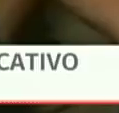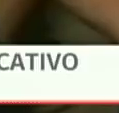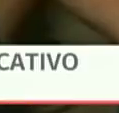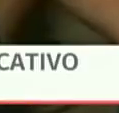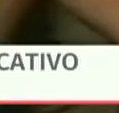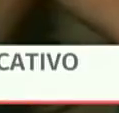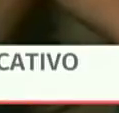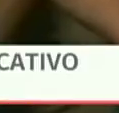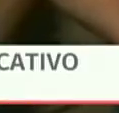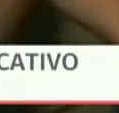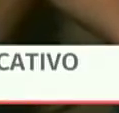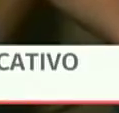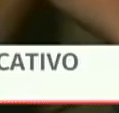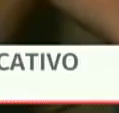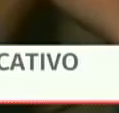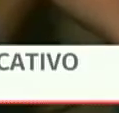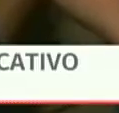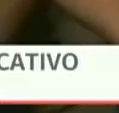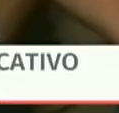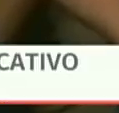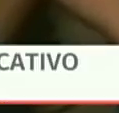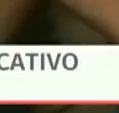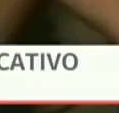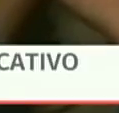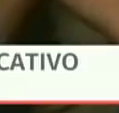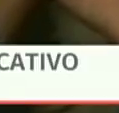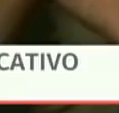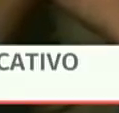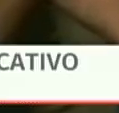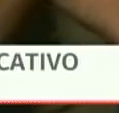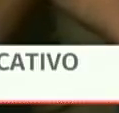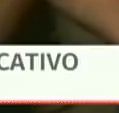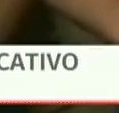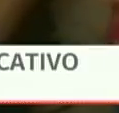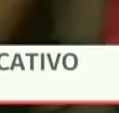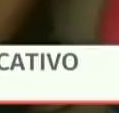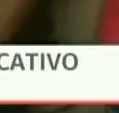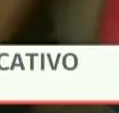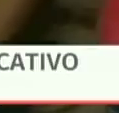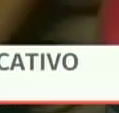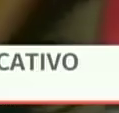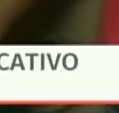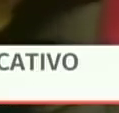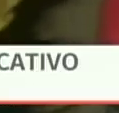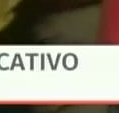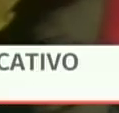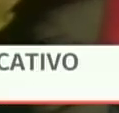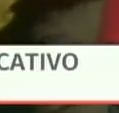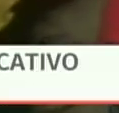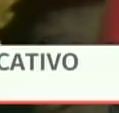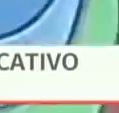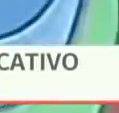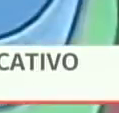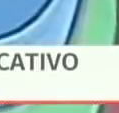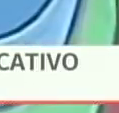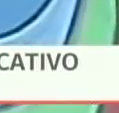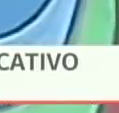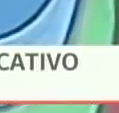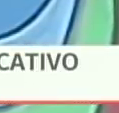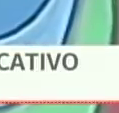educación inicial, maternal y preescolar. Así que muchísimas gracias de verdad a nuestro gobierno nacional